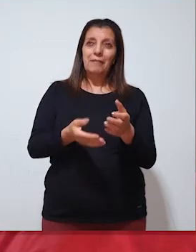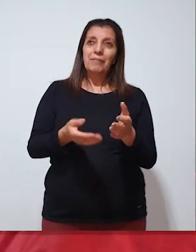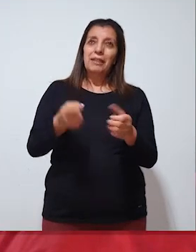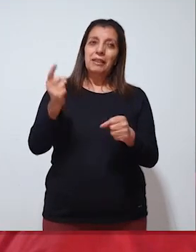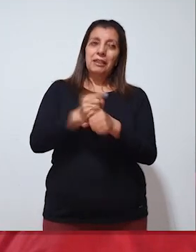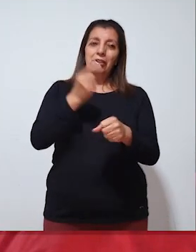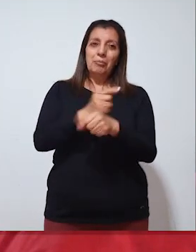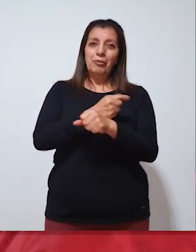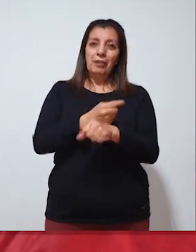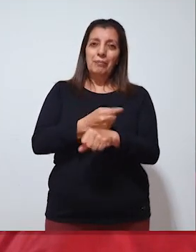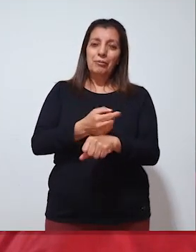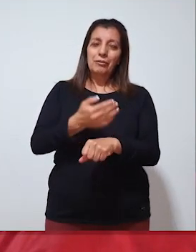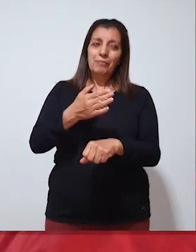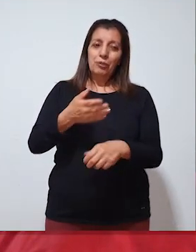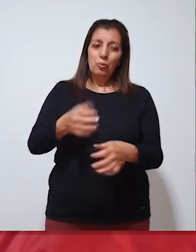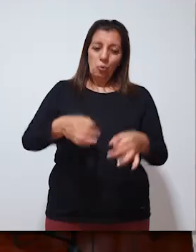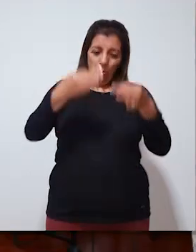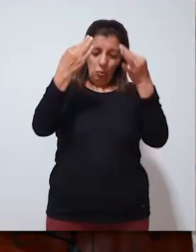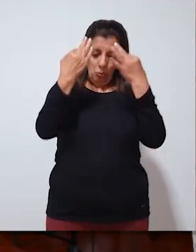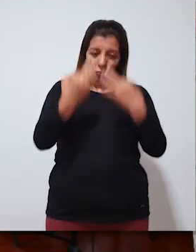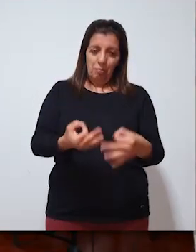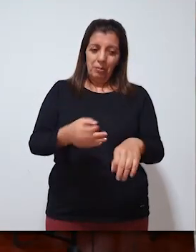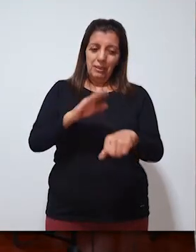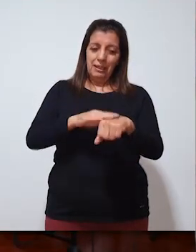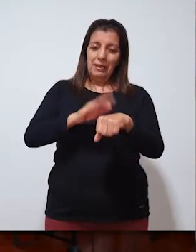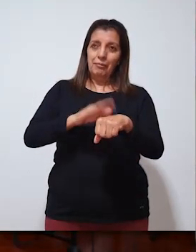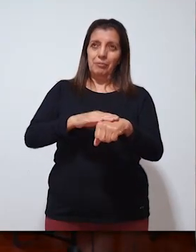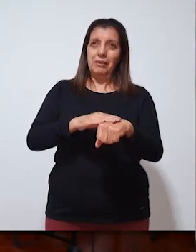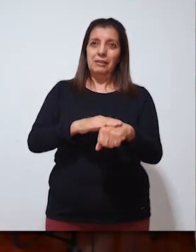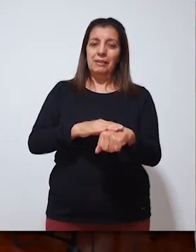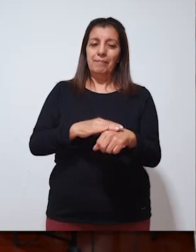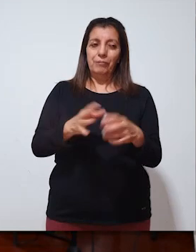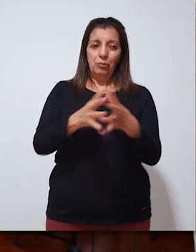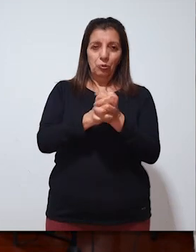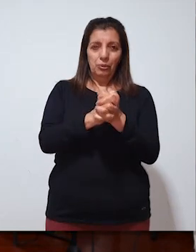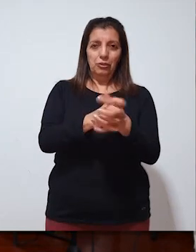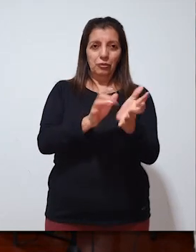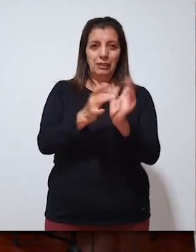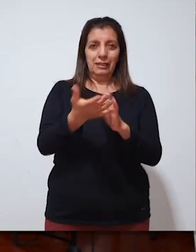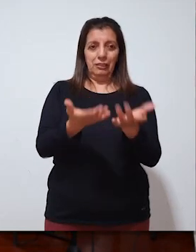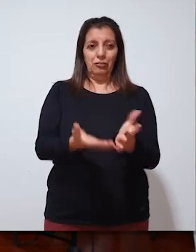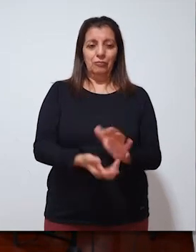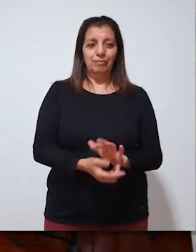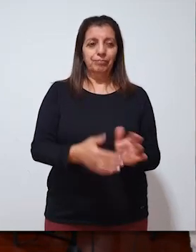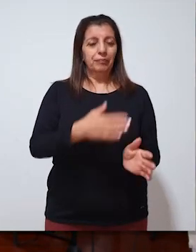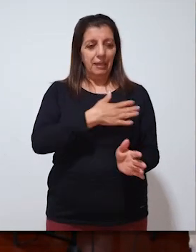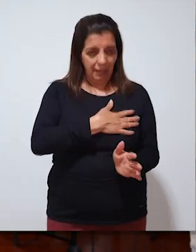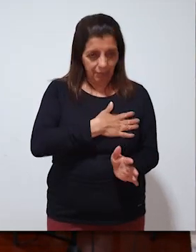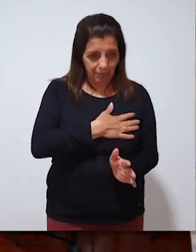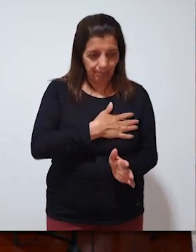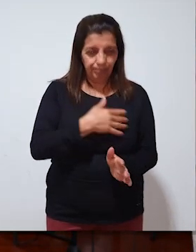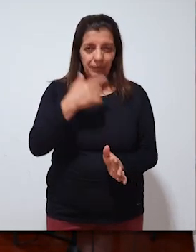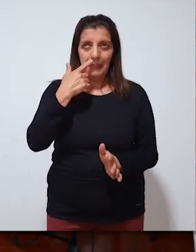por Jesucristo nuestro Señor. Amén. El Señor esté con ustedes. Y con tu